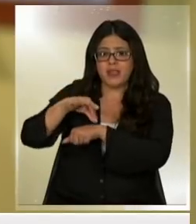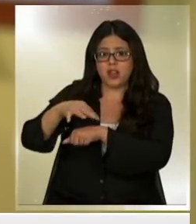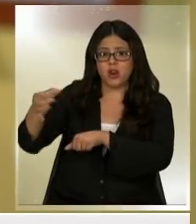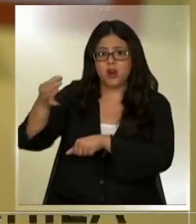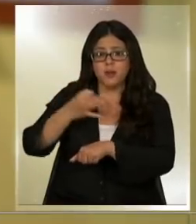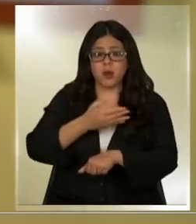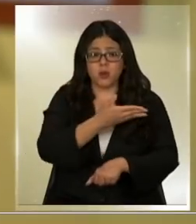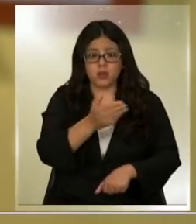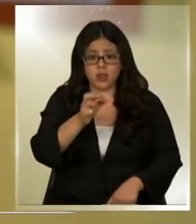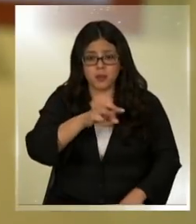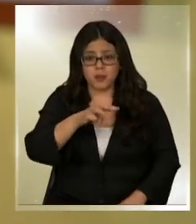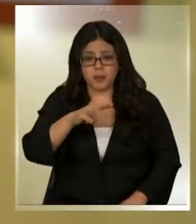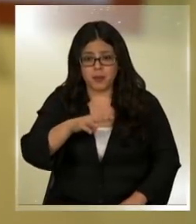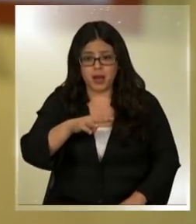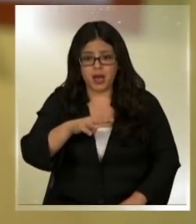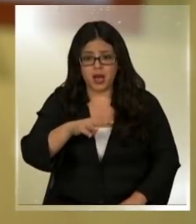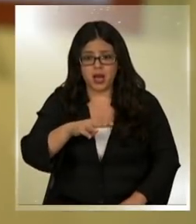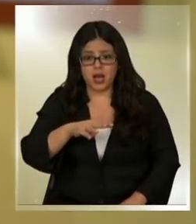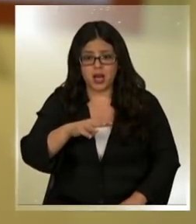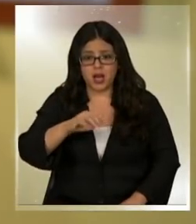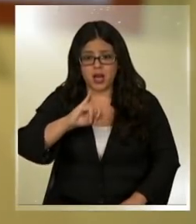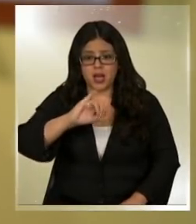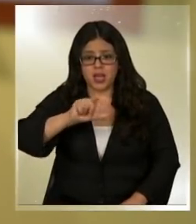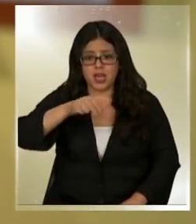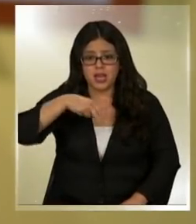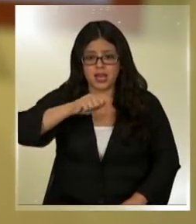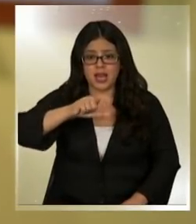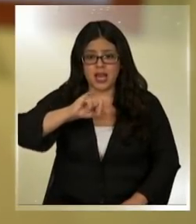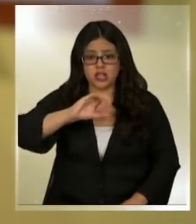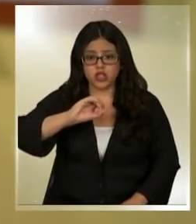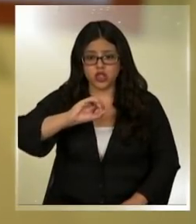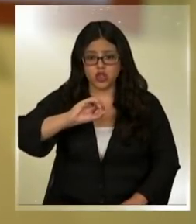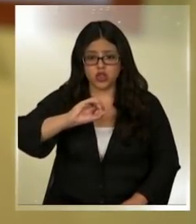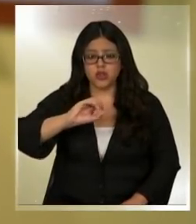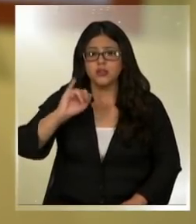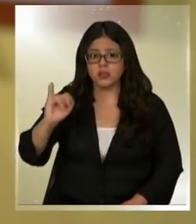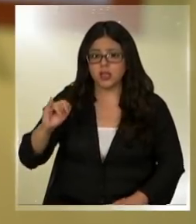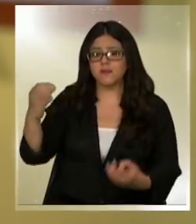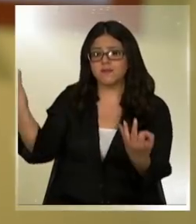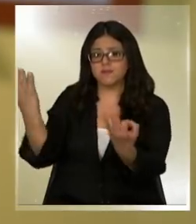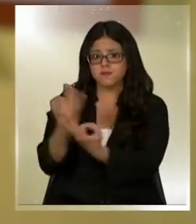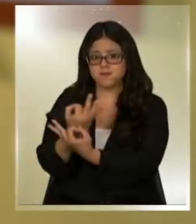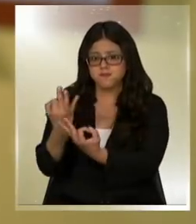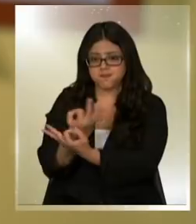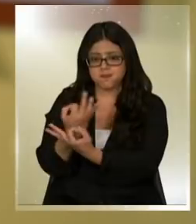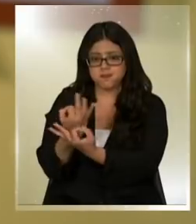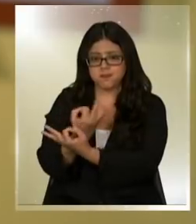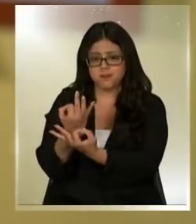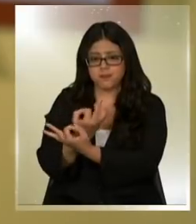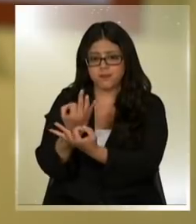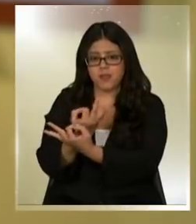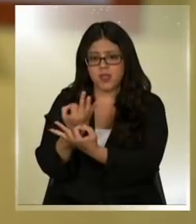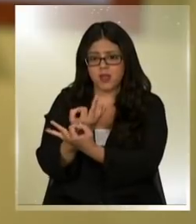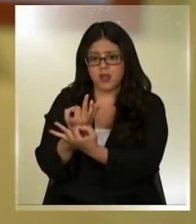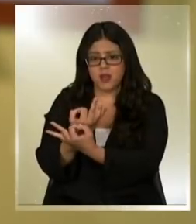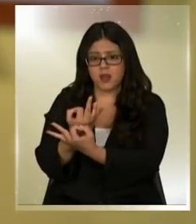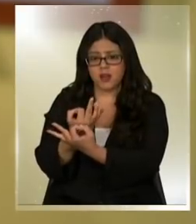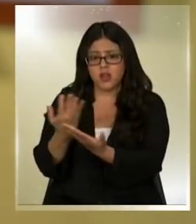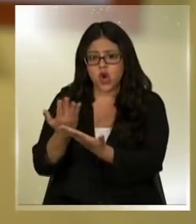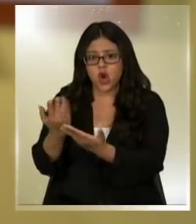ustedes son los papás de Ignacio González, y empezó a decirnos lo que había pasado, en las condiciones que